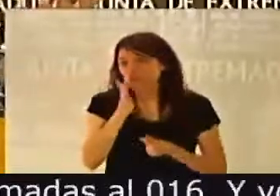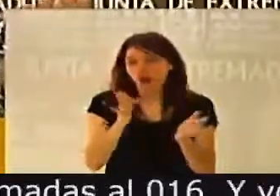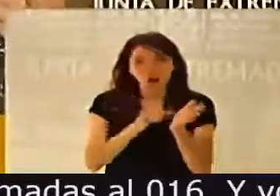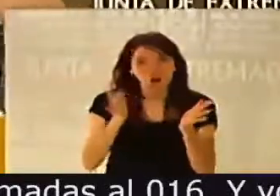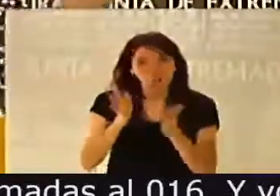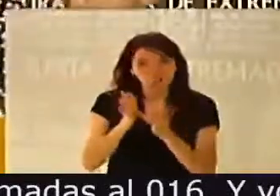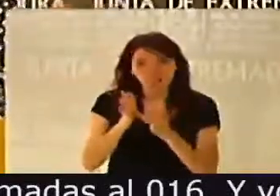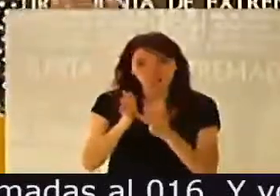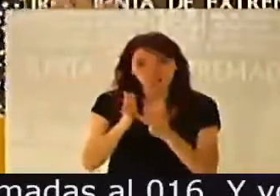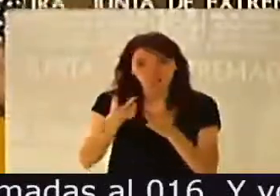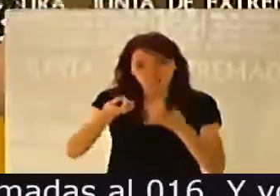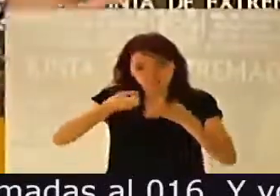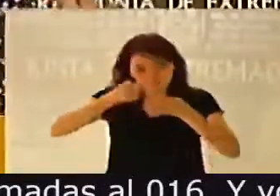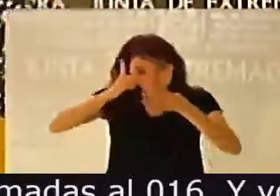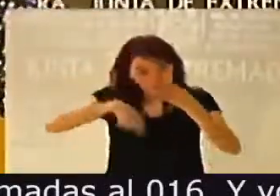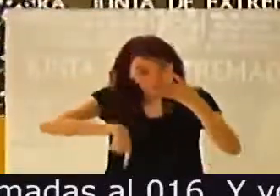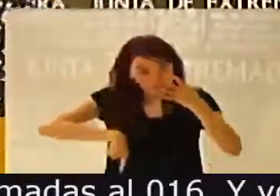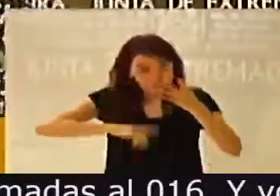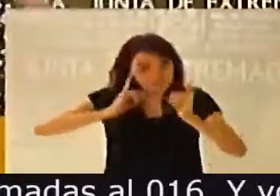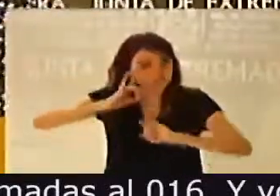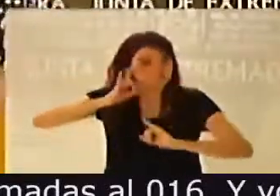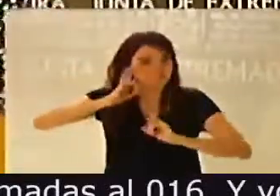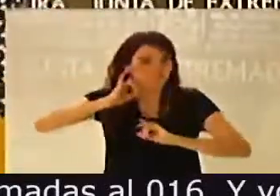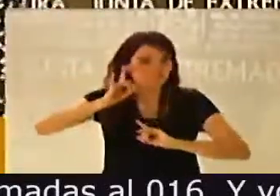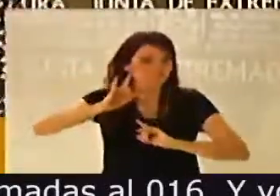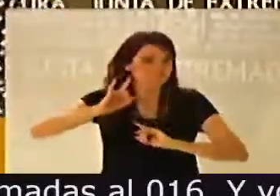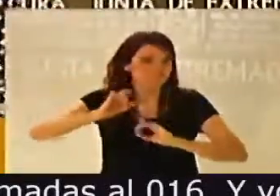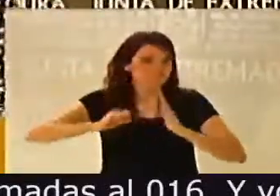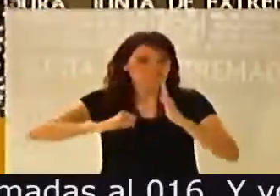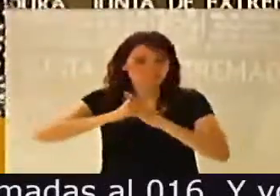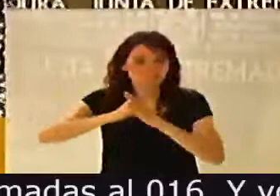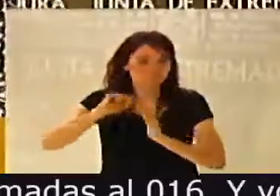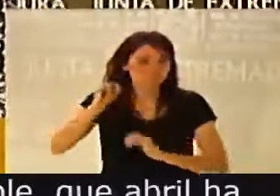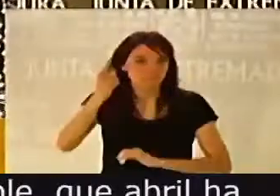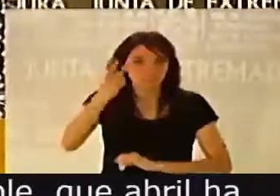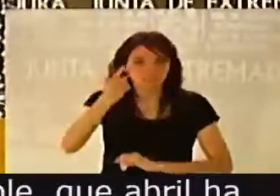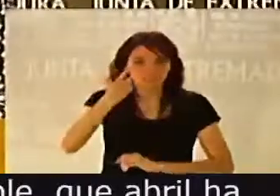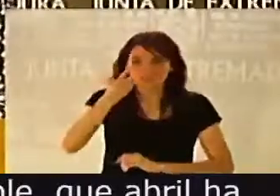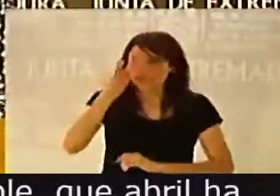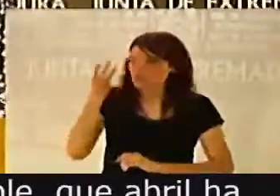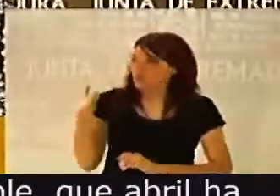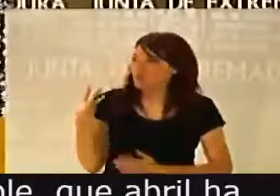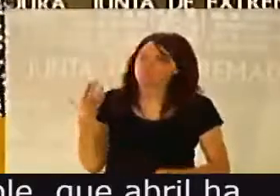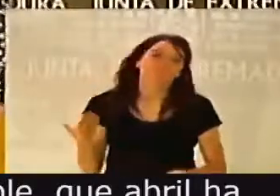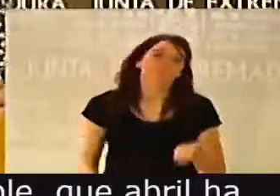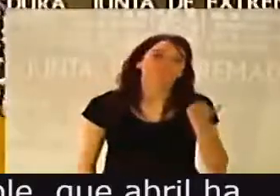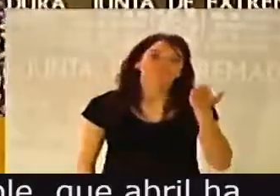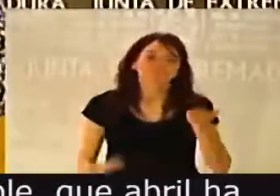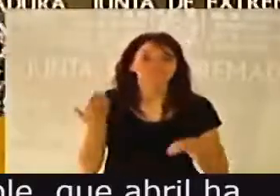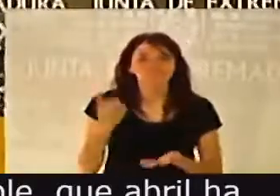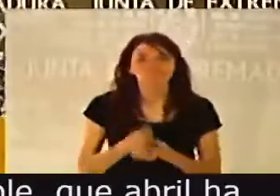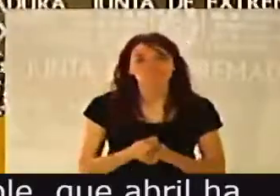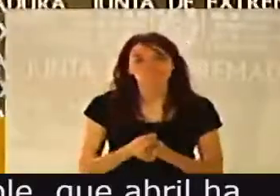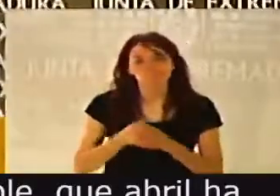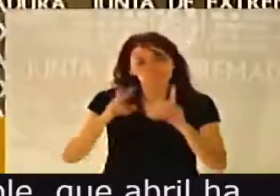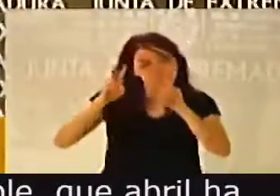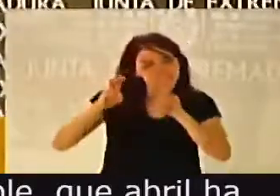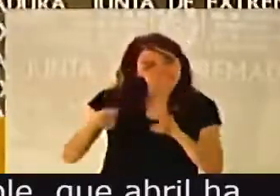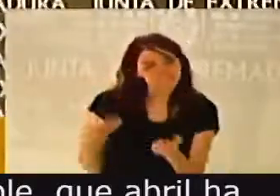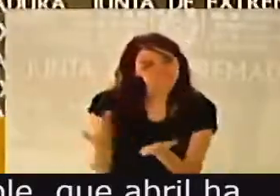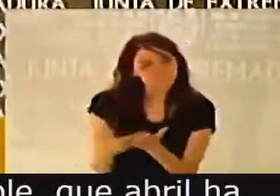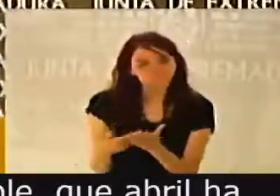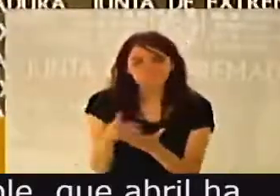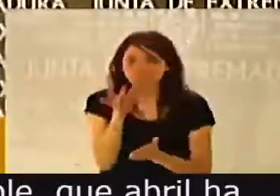alto de promedio de las llamadas de los últimos 3 años. No he llegado al análisis certero, o me